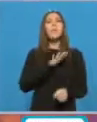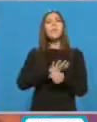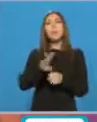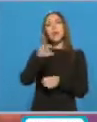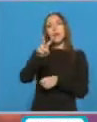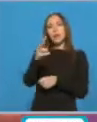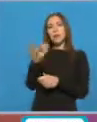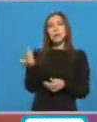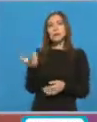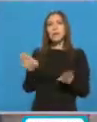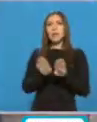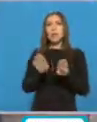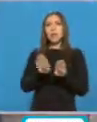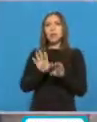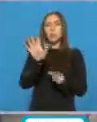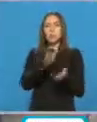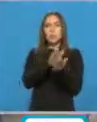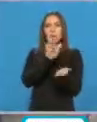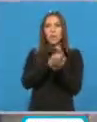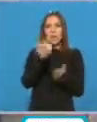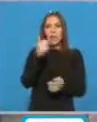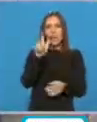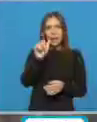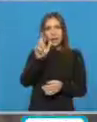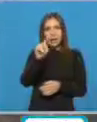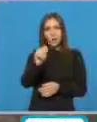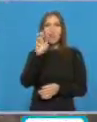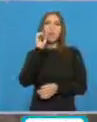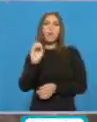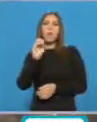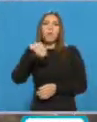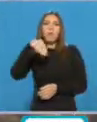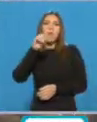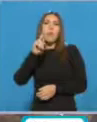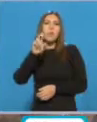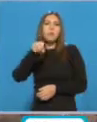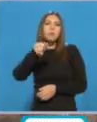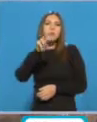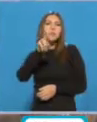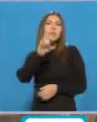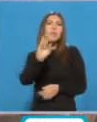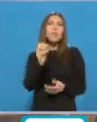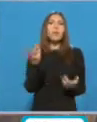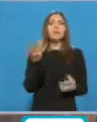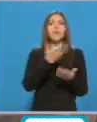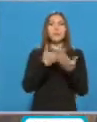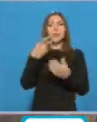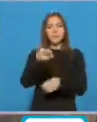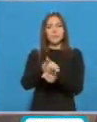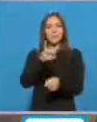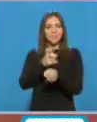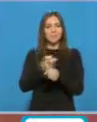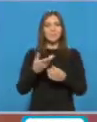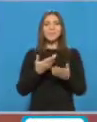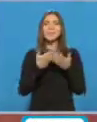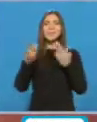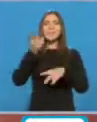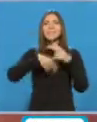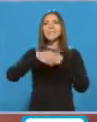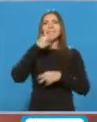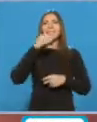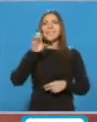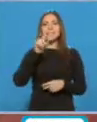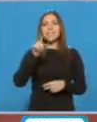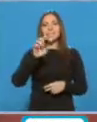Del que tú quieras. Nos acompaña en tus invitados. Sí, sí. Nos acompaña Ezequiel Moreno y también